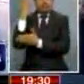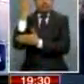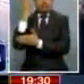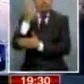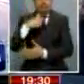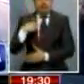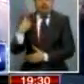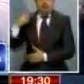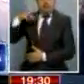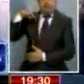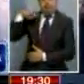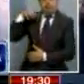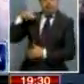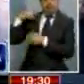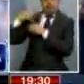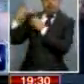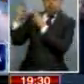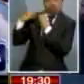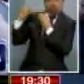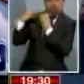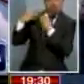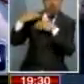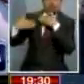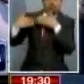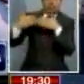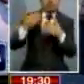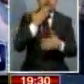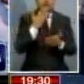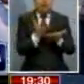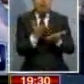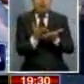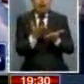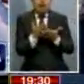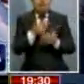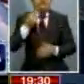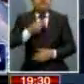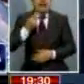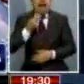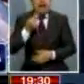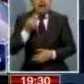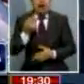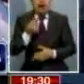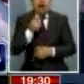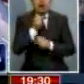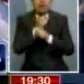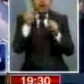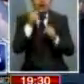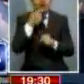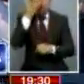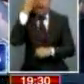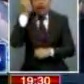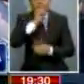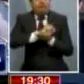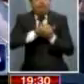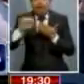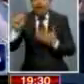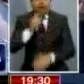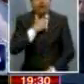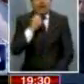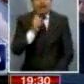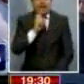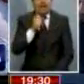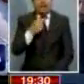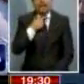Nuestros padres nos enseñaron, y también nuestros colegios, valores que no podemos y no queremos olvidar.